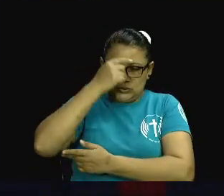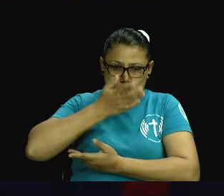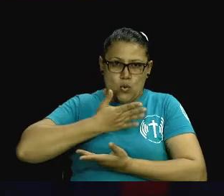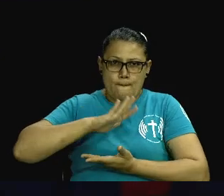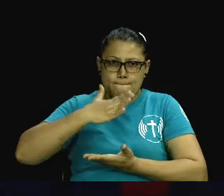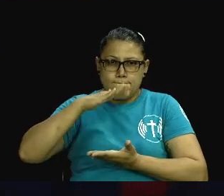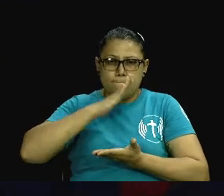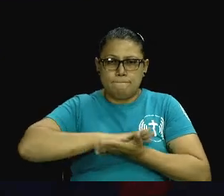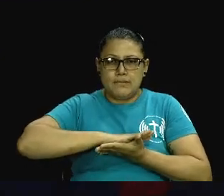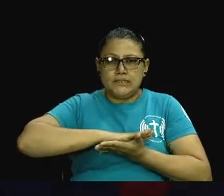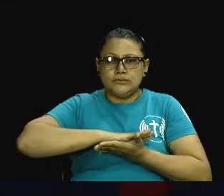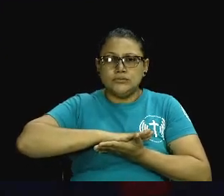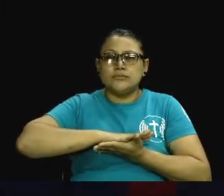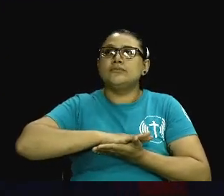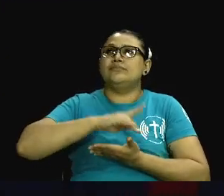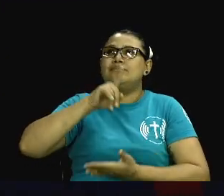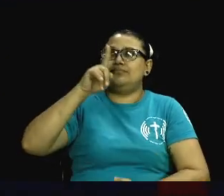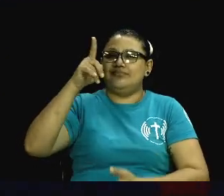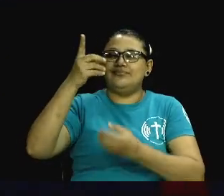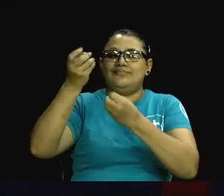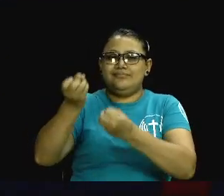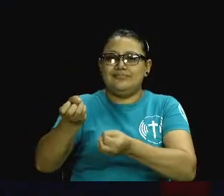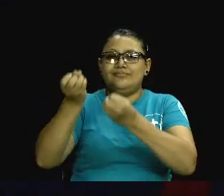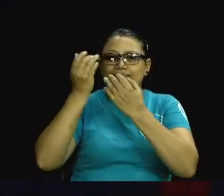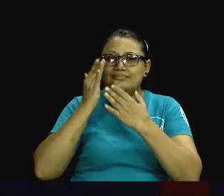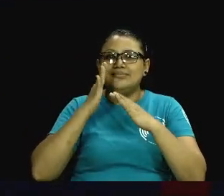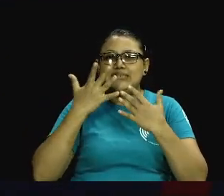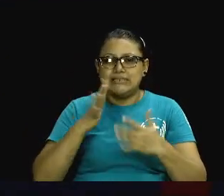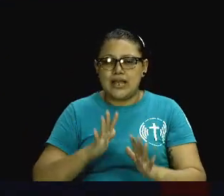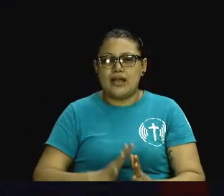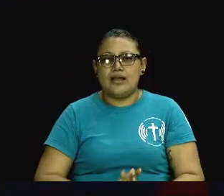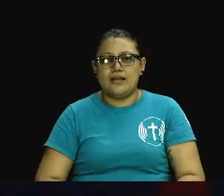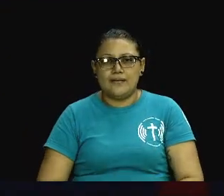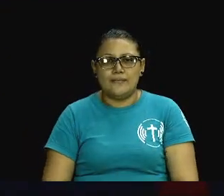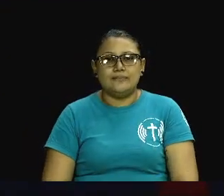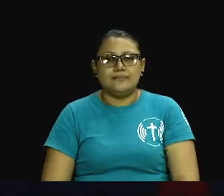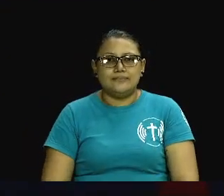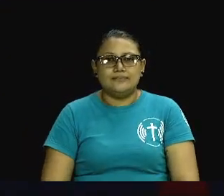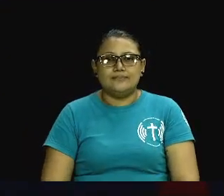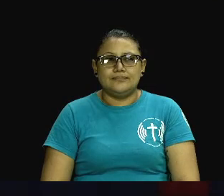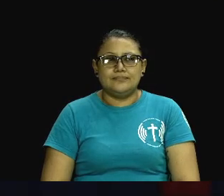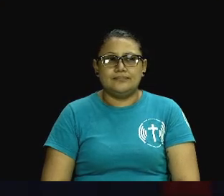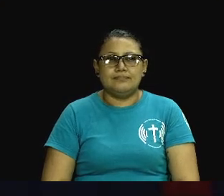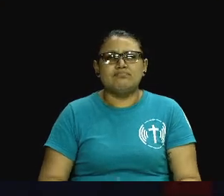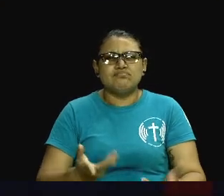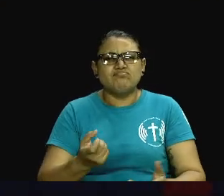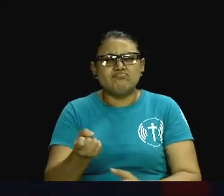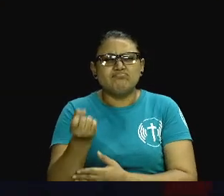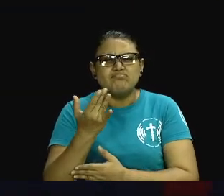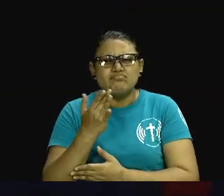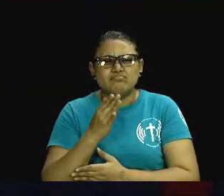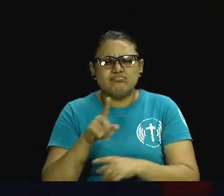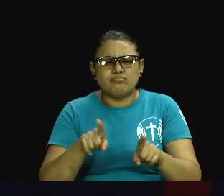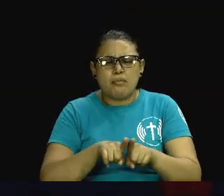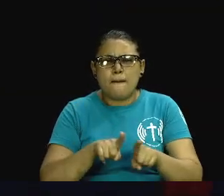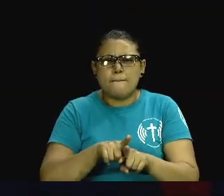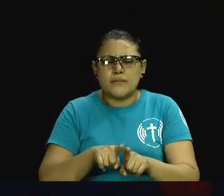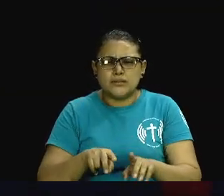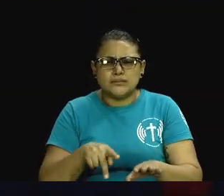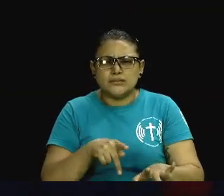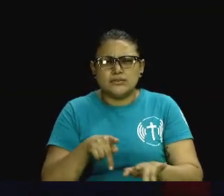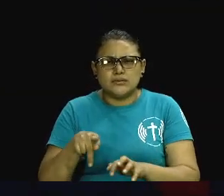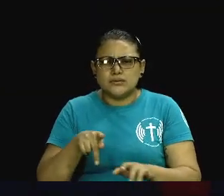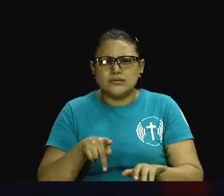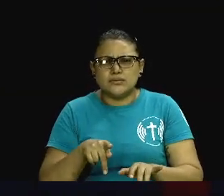es que dios ya lo hizo aunque no lo he recibido yo ya lo hizo y por qué lo dice el maná para ti porque todos fuimos